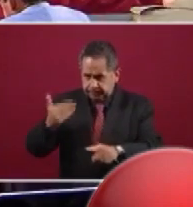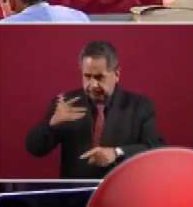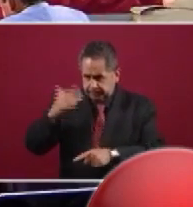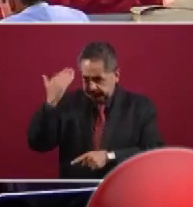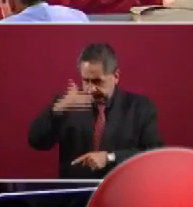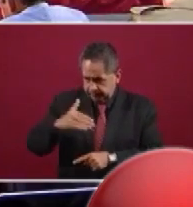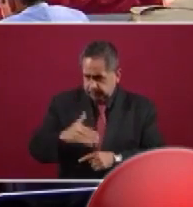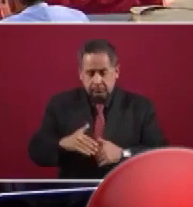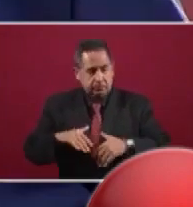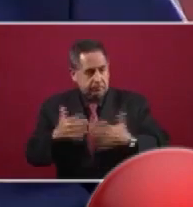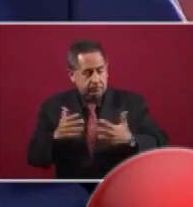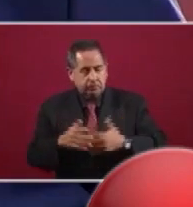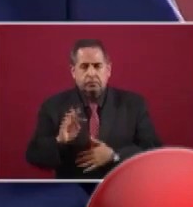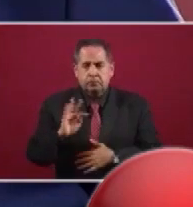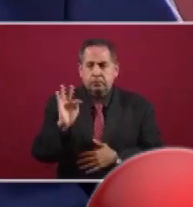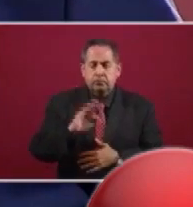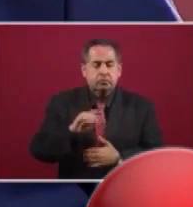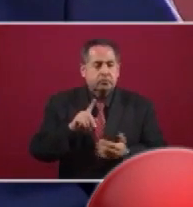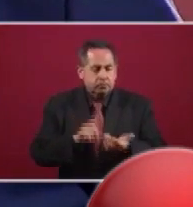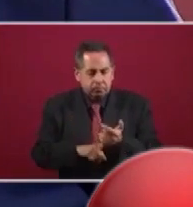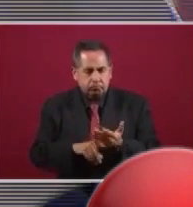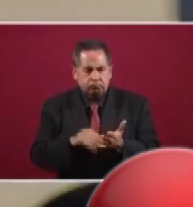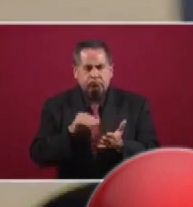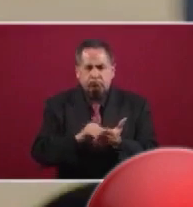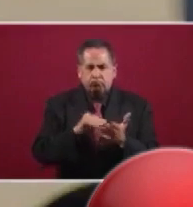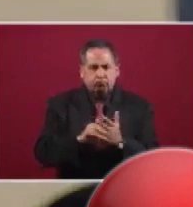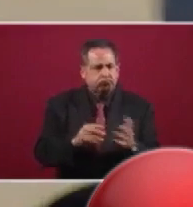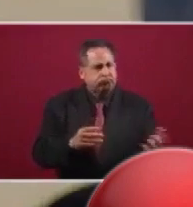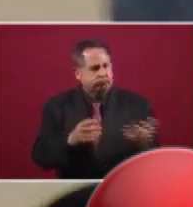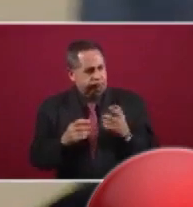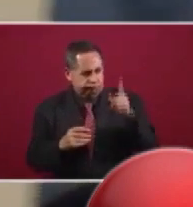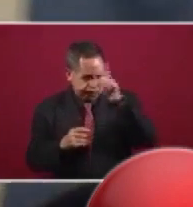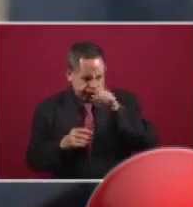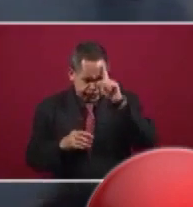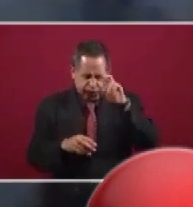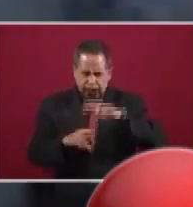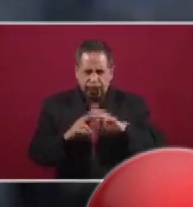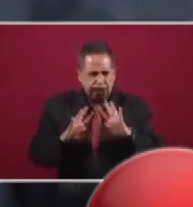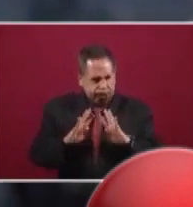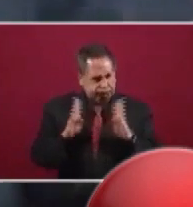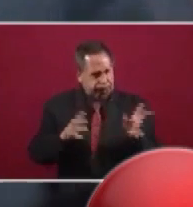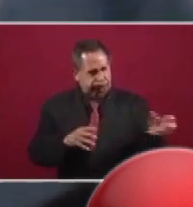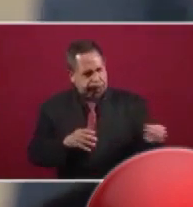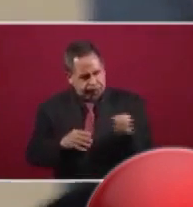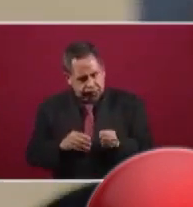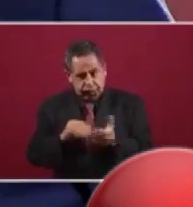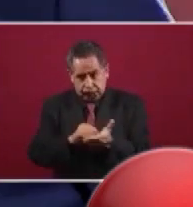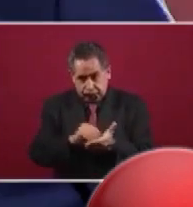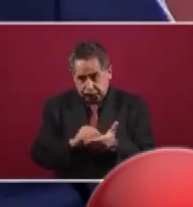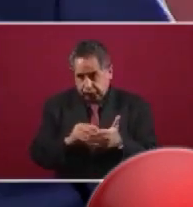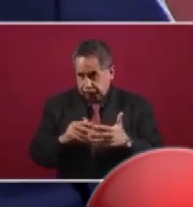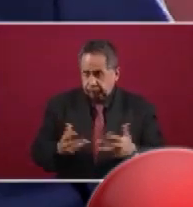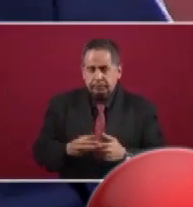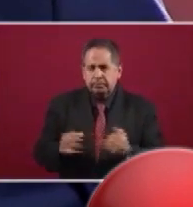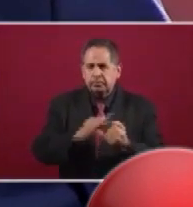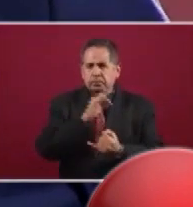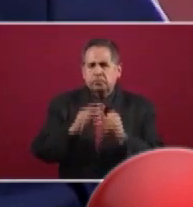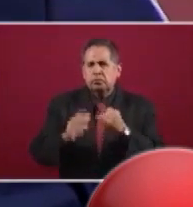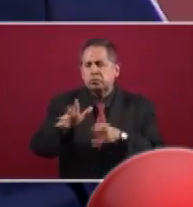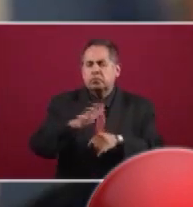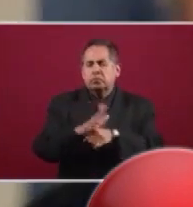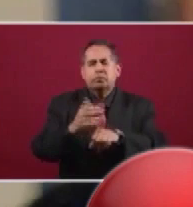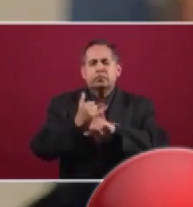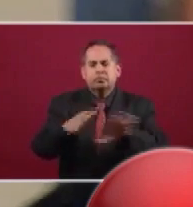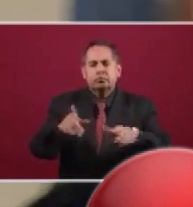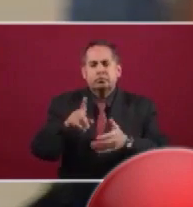si aún así lo mantiene en su consejo asesor y finalmente cuál es la información